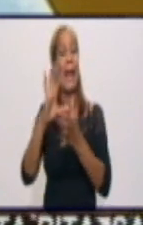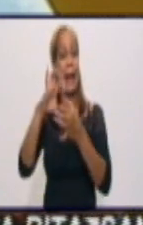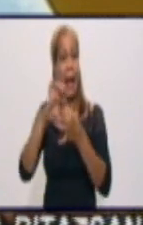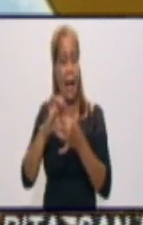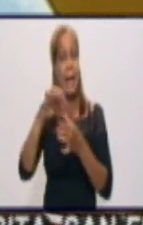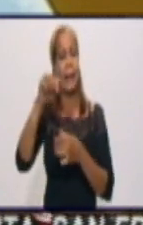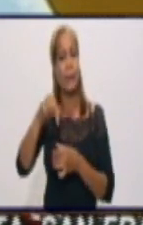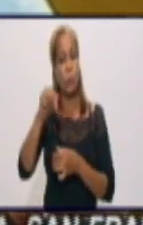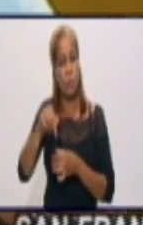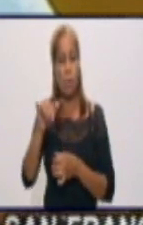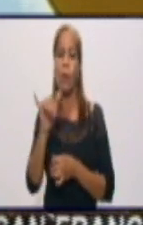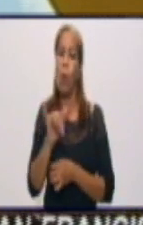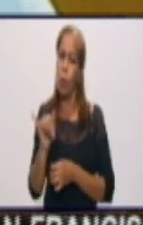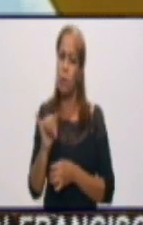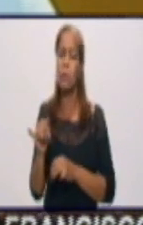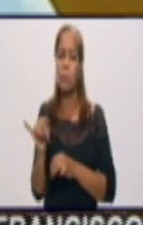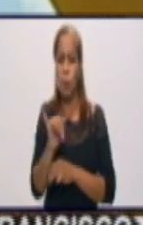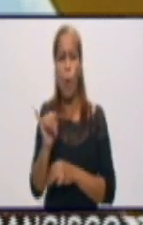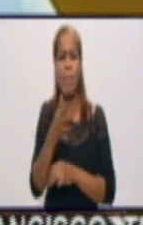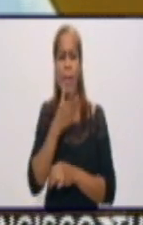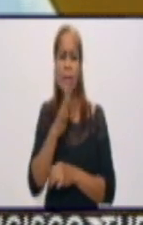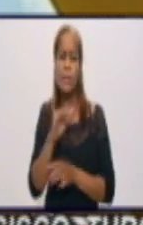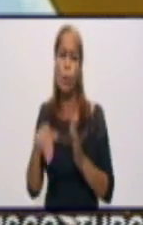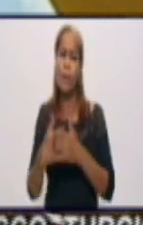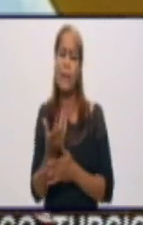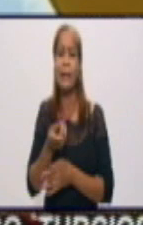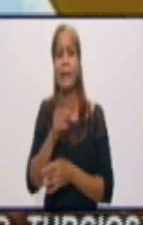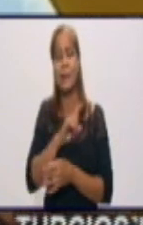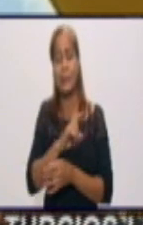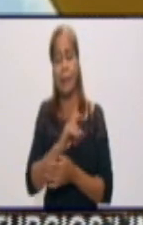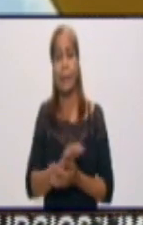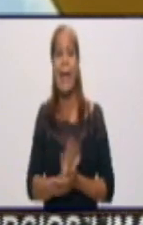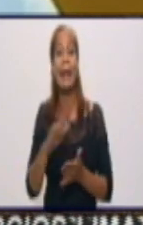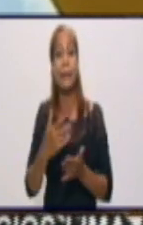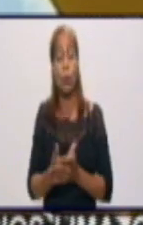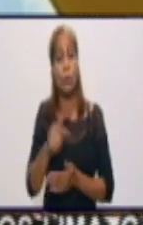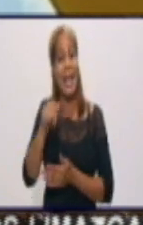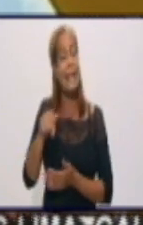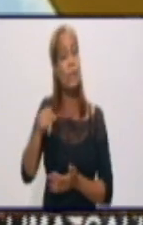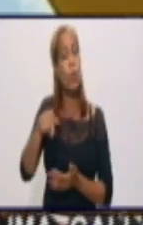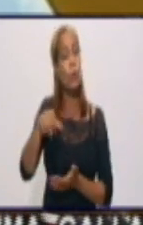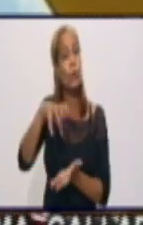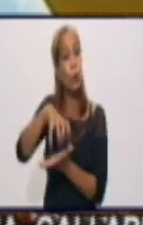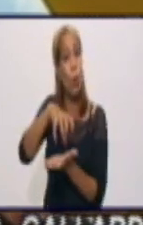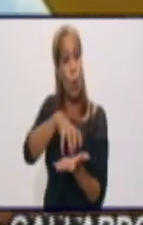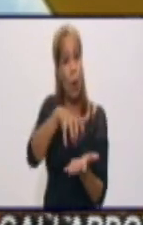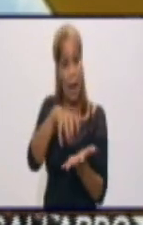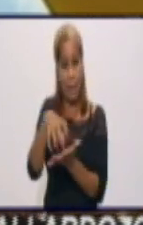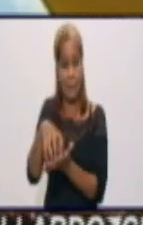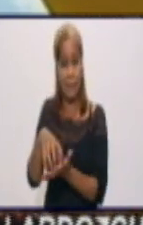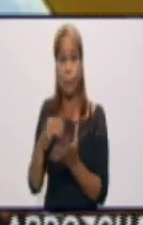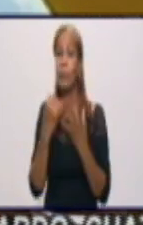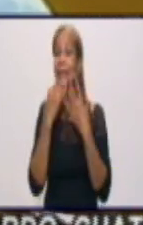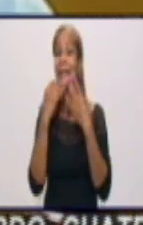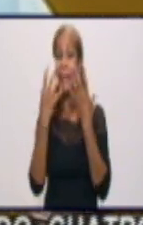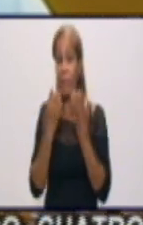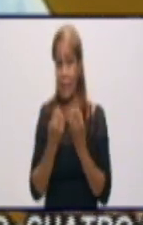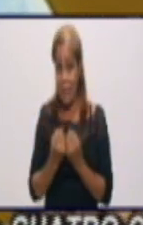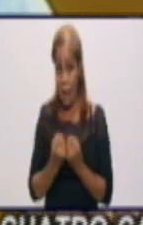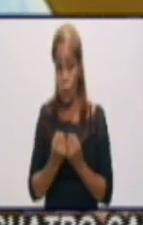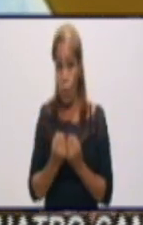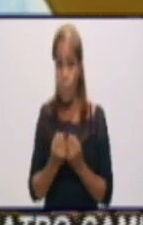va a ser similar ahora como el circuito que se afectaron por la noche que como principio hoy no se va a afectar